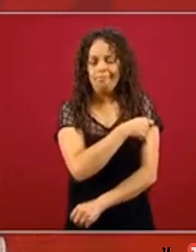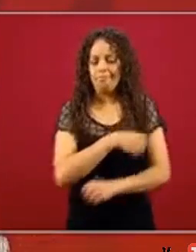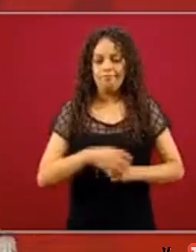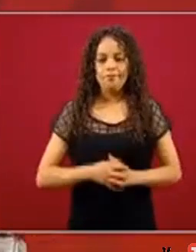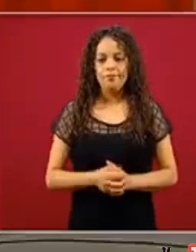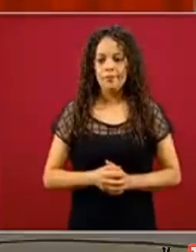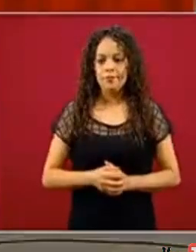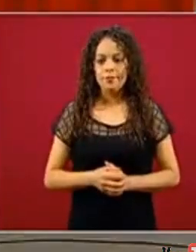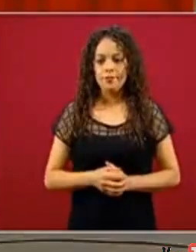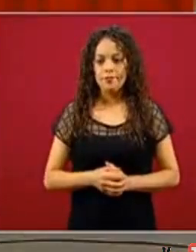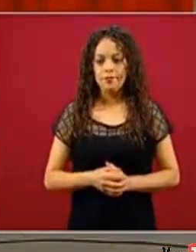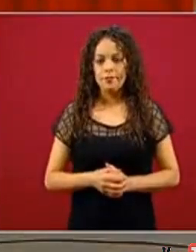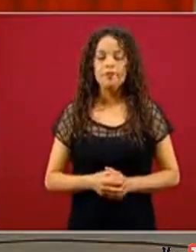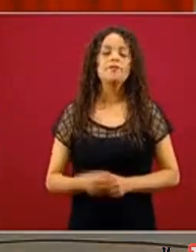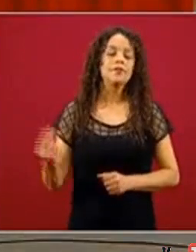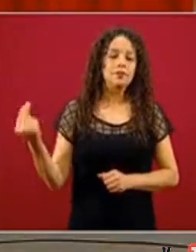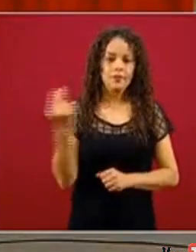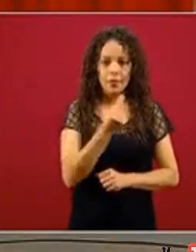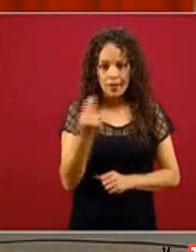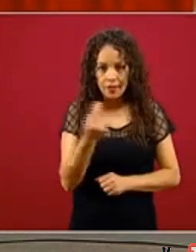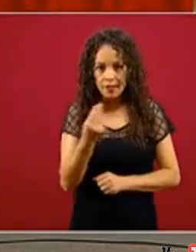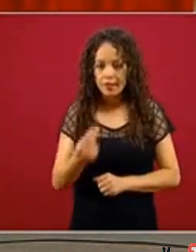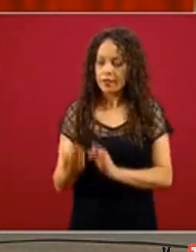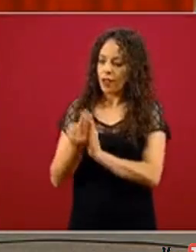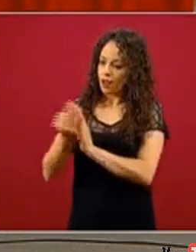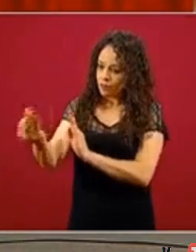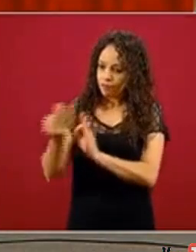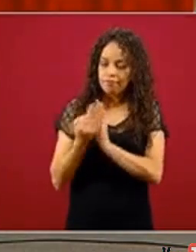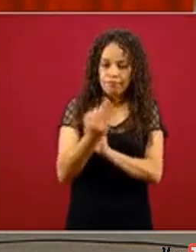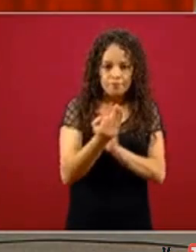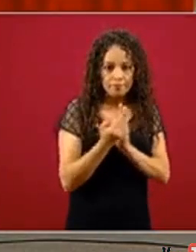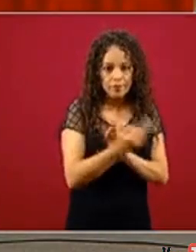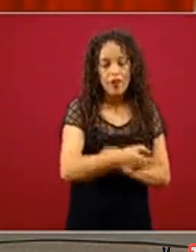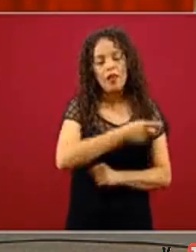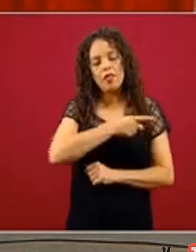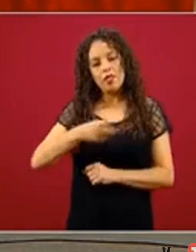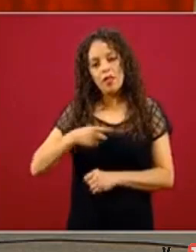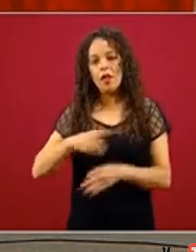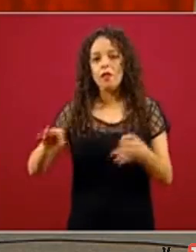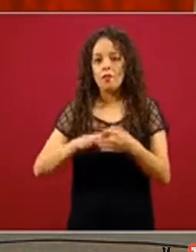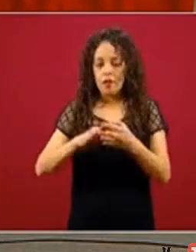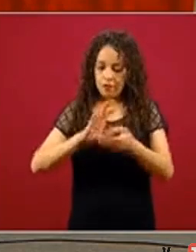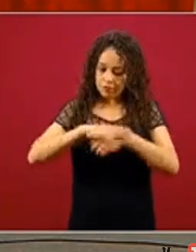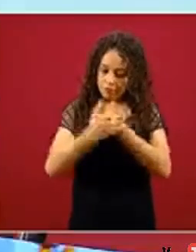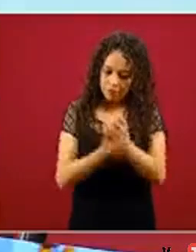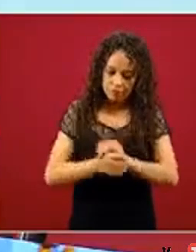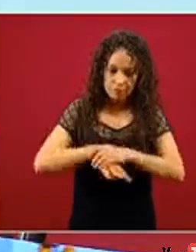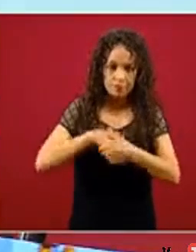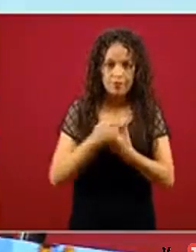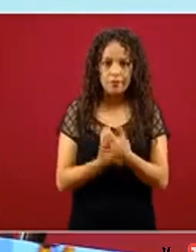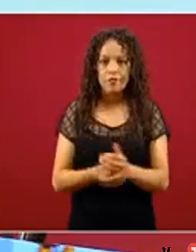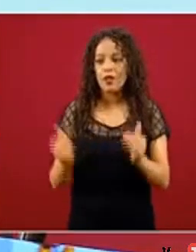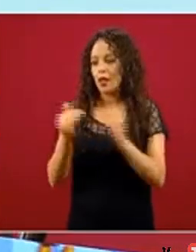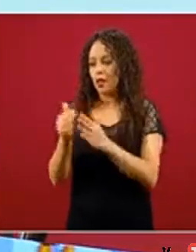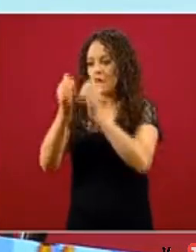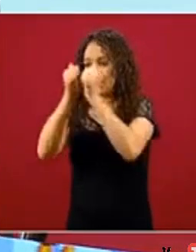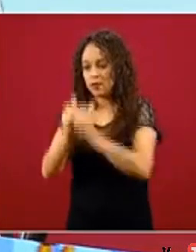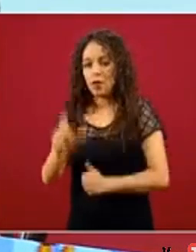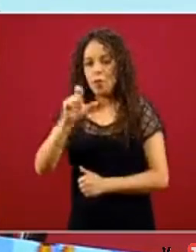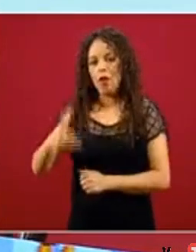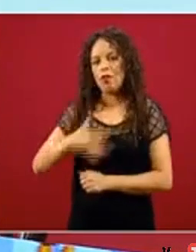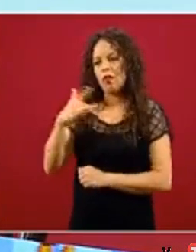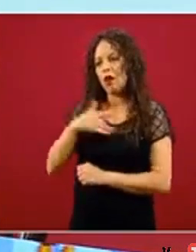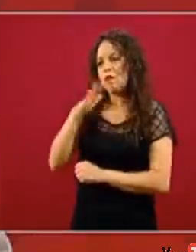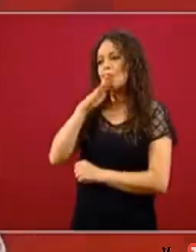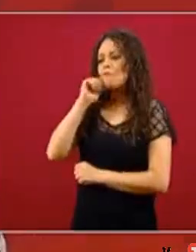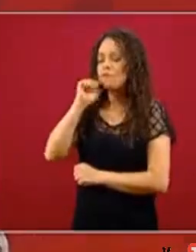Es guardando la sana distancia, es teniendo una higiene continua de manos, es quedándonos en casa si tenemos síntomas, si nos alcanza